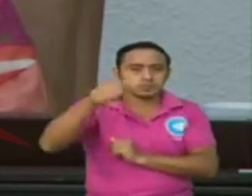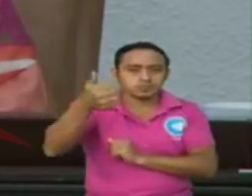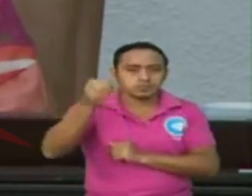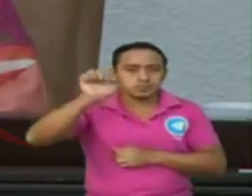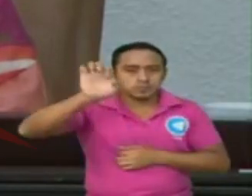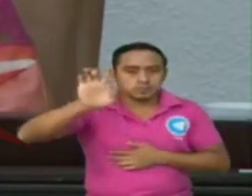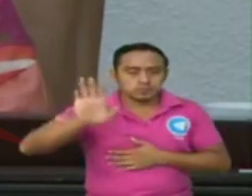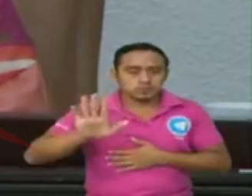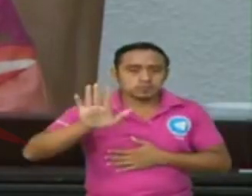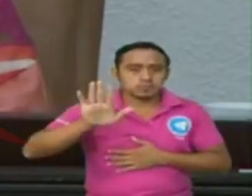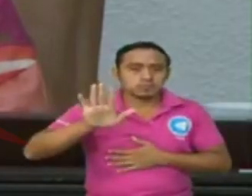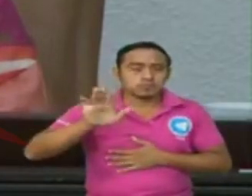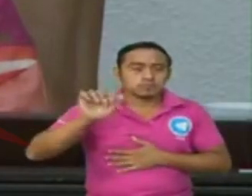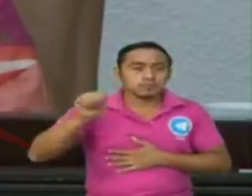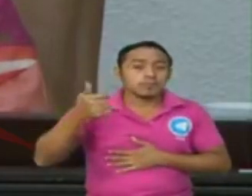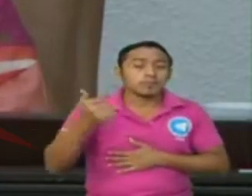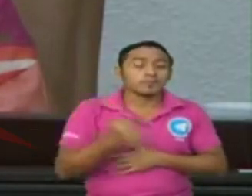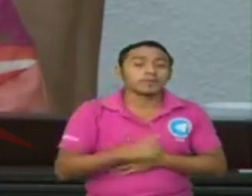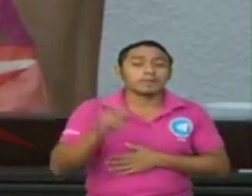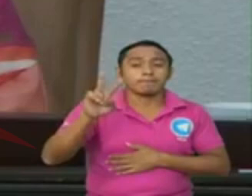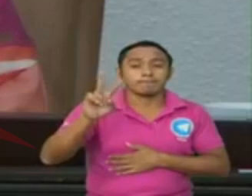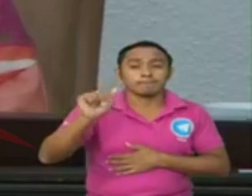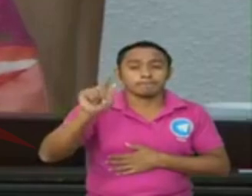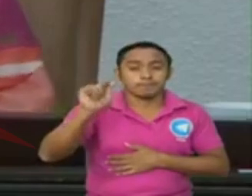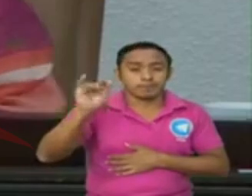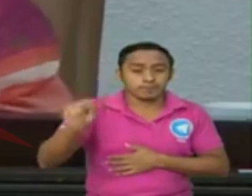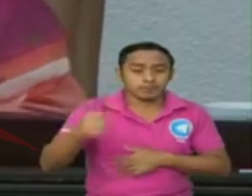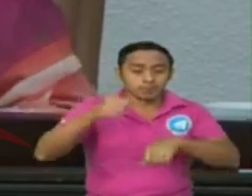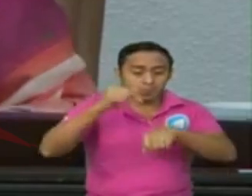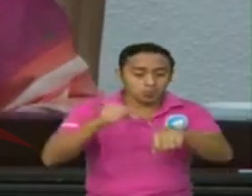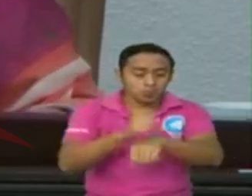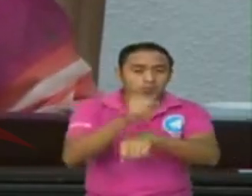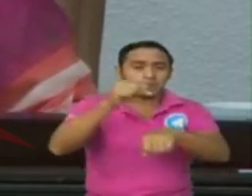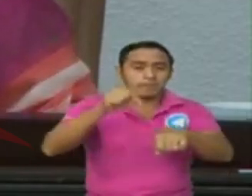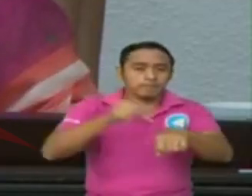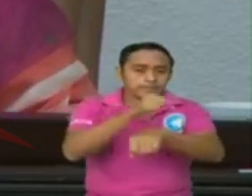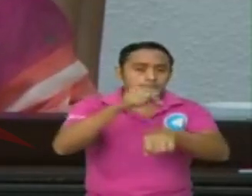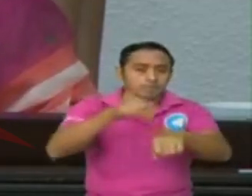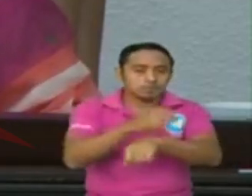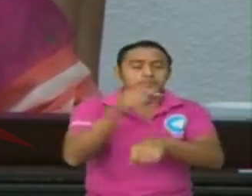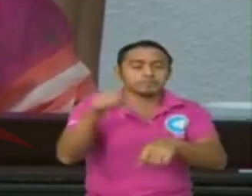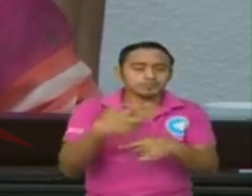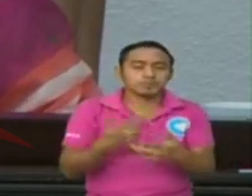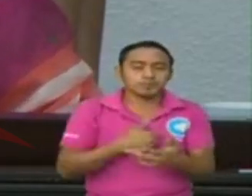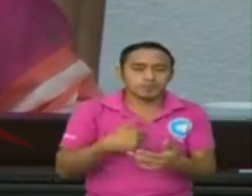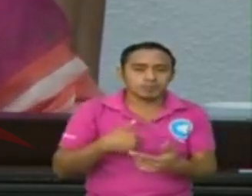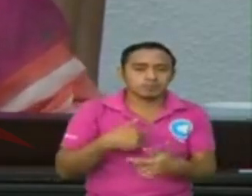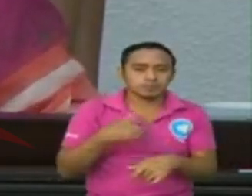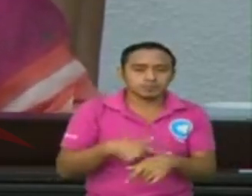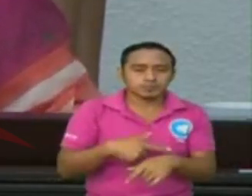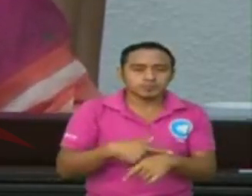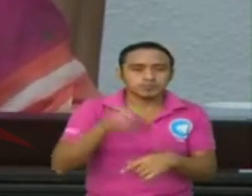7.766 megavatios horas y generará durante su generación, ejecución,